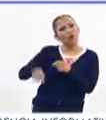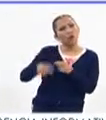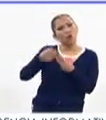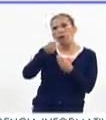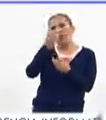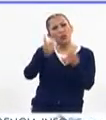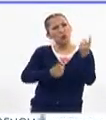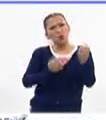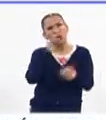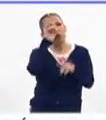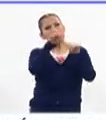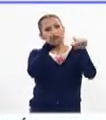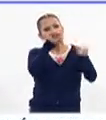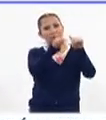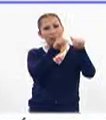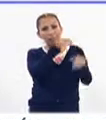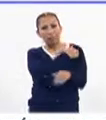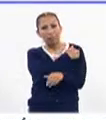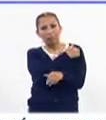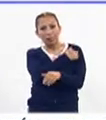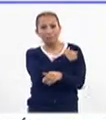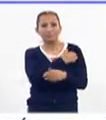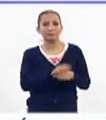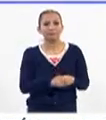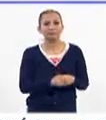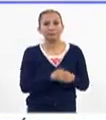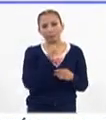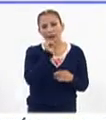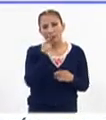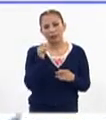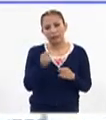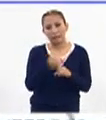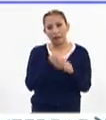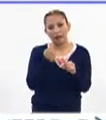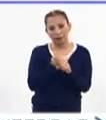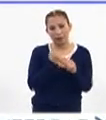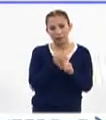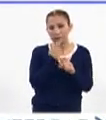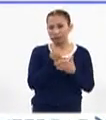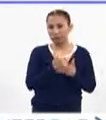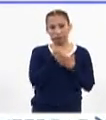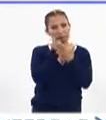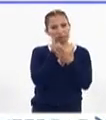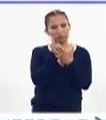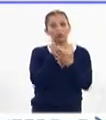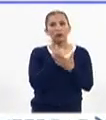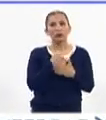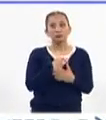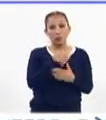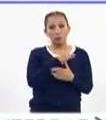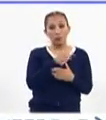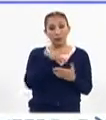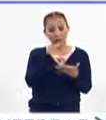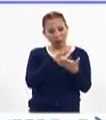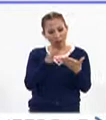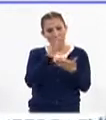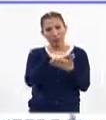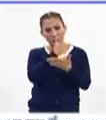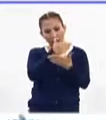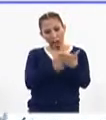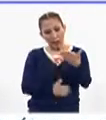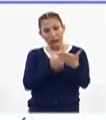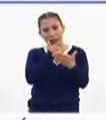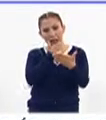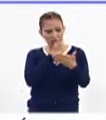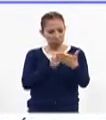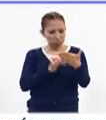cualquier duda que ellos tienen. Y pues sí, en la práctica me ha servido mucho. He podido hasta leer documentos que